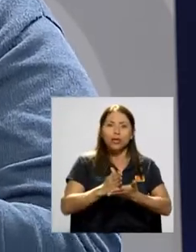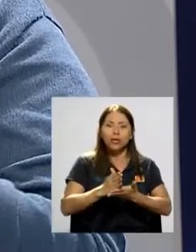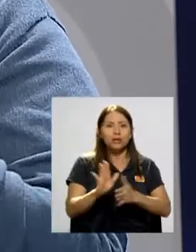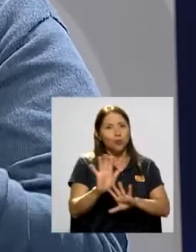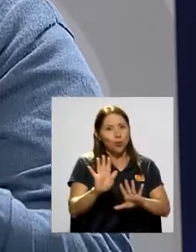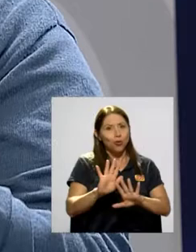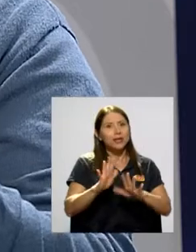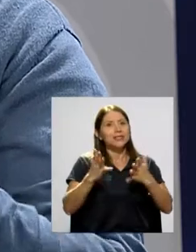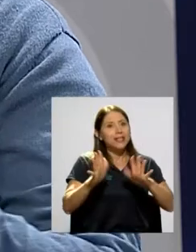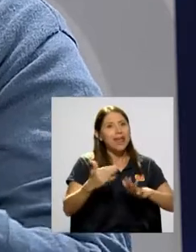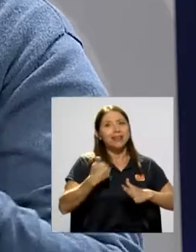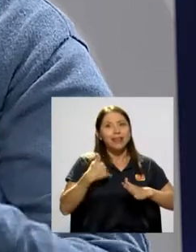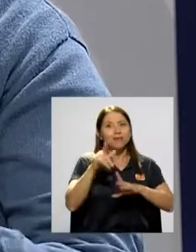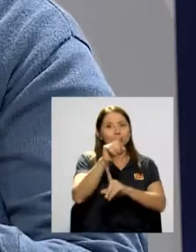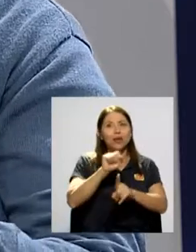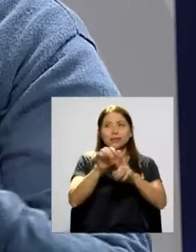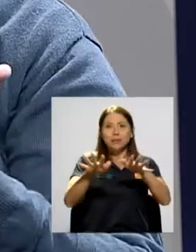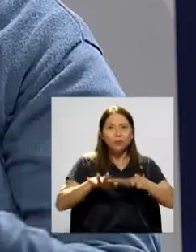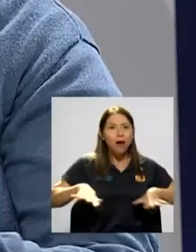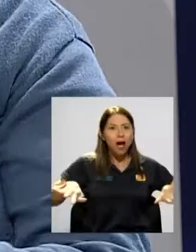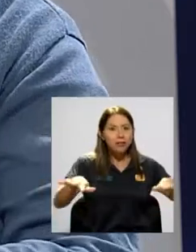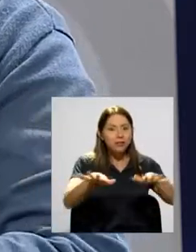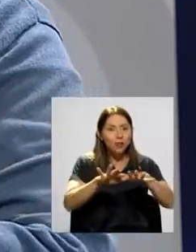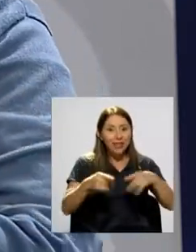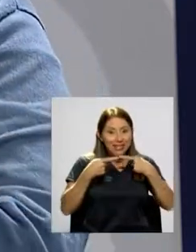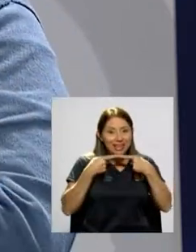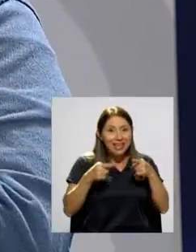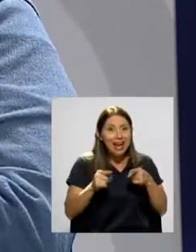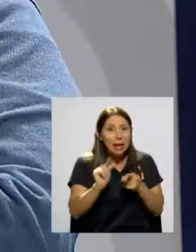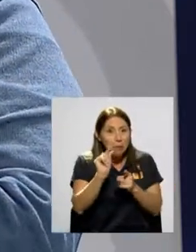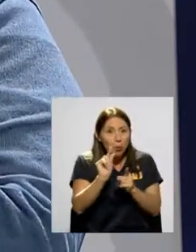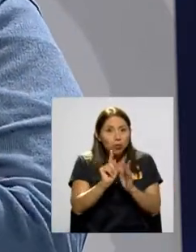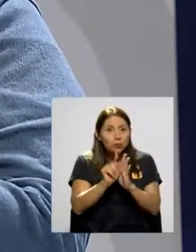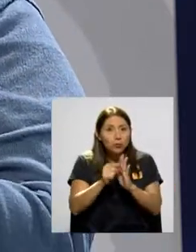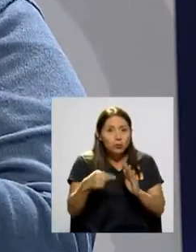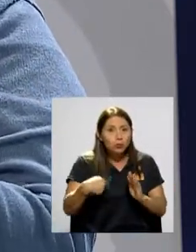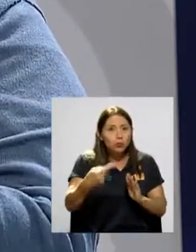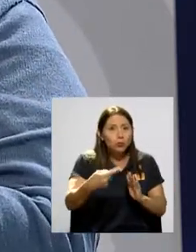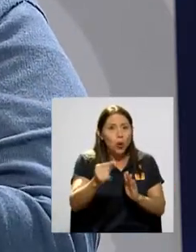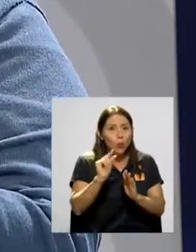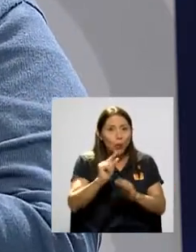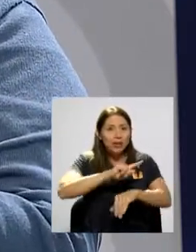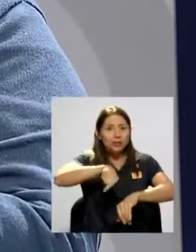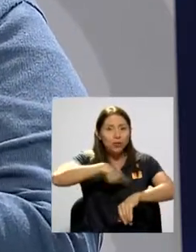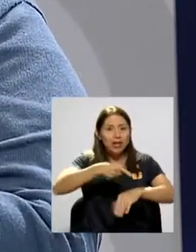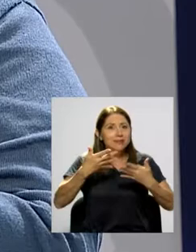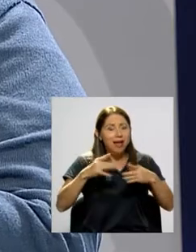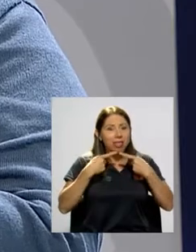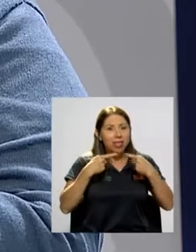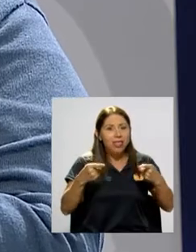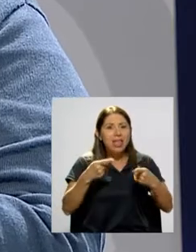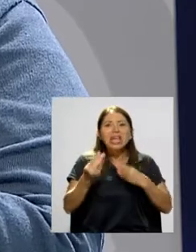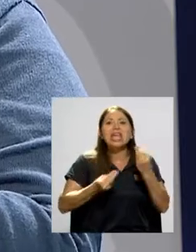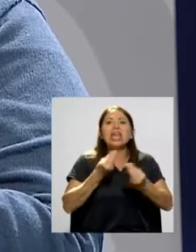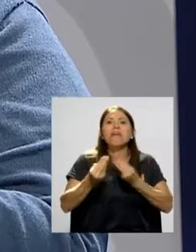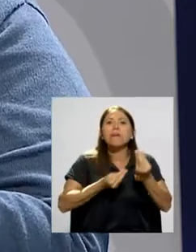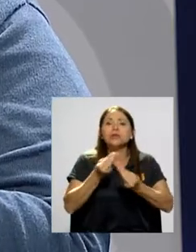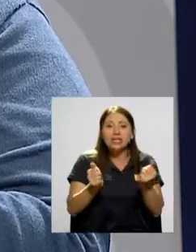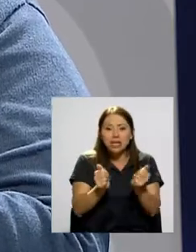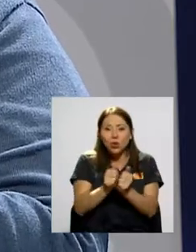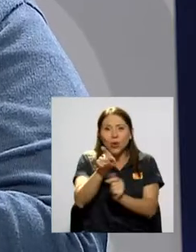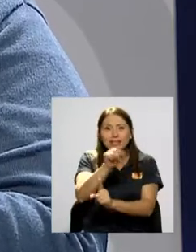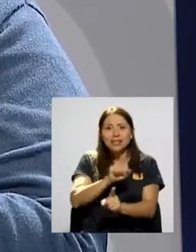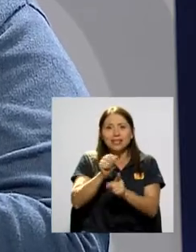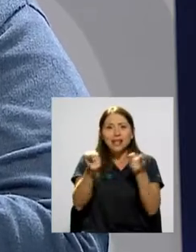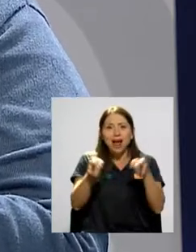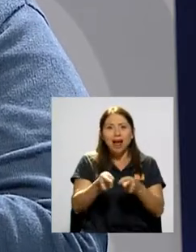¿verdad?, que se declara dentro de muy pocos minutos, muy pocas horas, ¿no? Bueno, ¿qué vamos a hacer con ese escenario? Y es porque, de